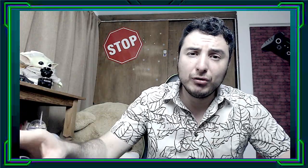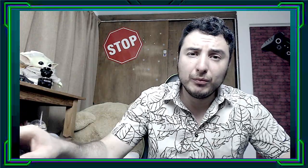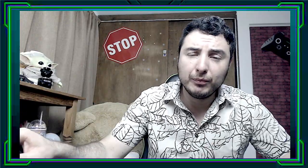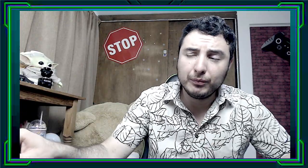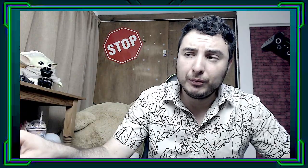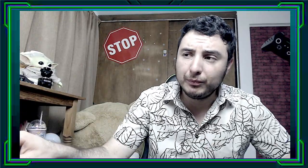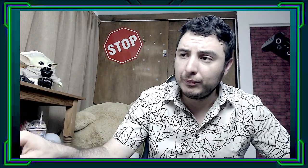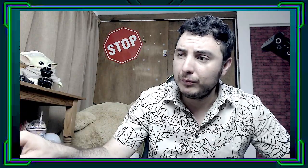adiós